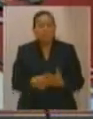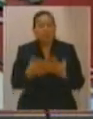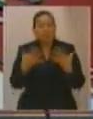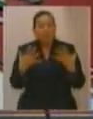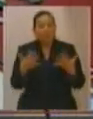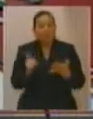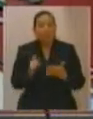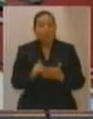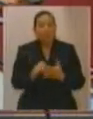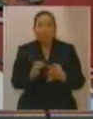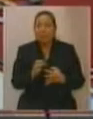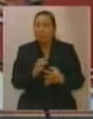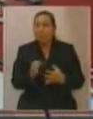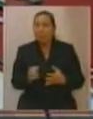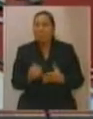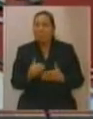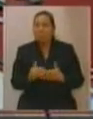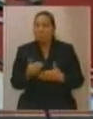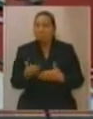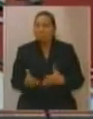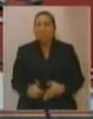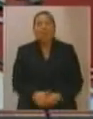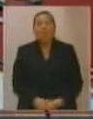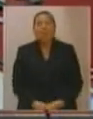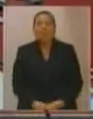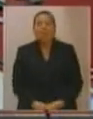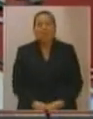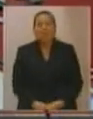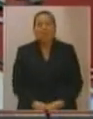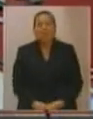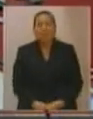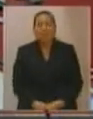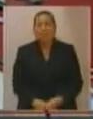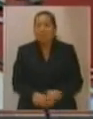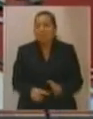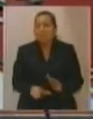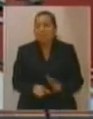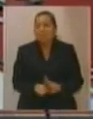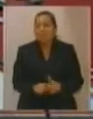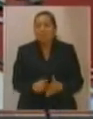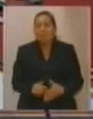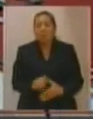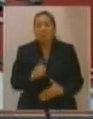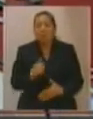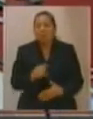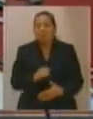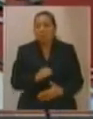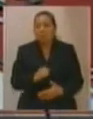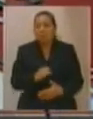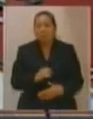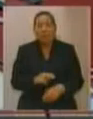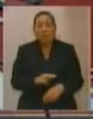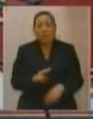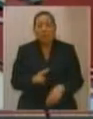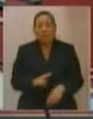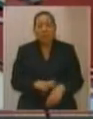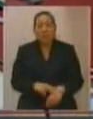matrimonio, querámoslo o no, más allá de mi voluntad, de la suya, de la ley o lo que sea, es una institución